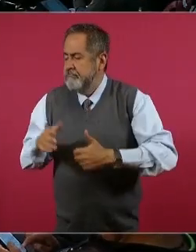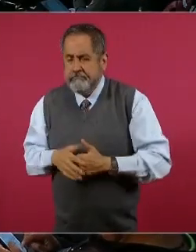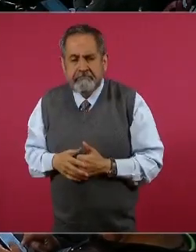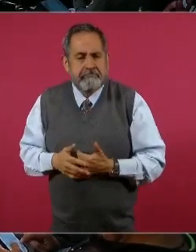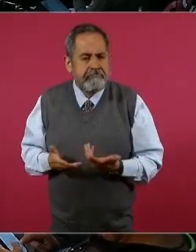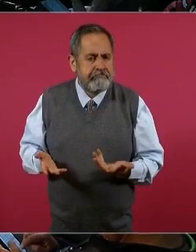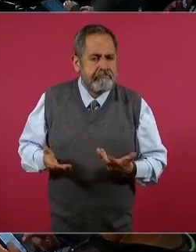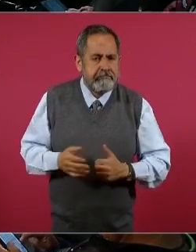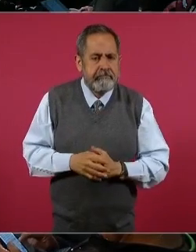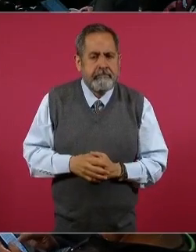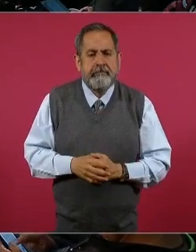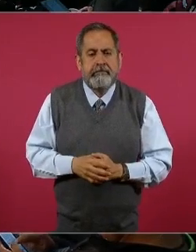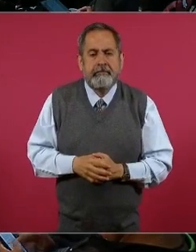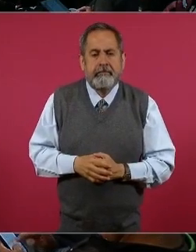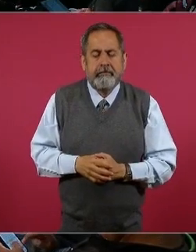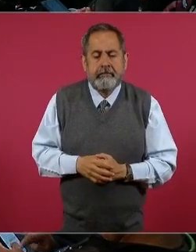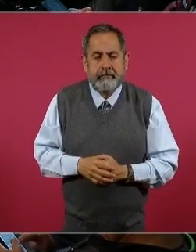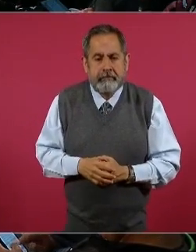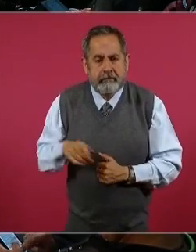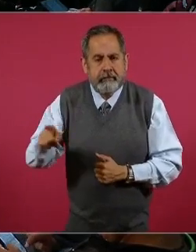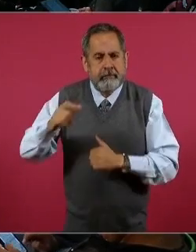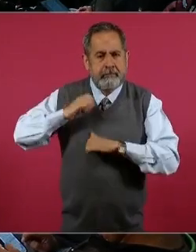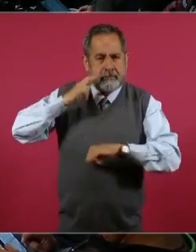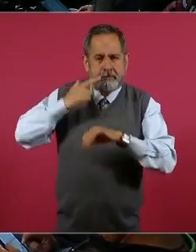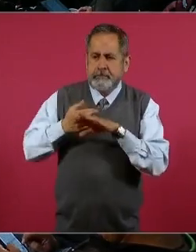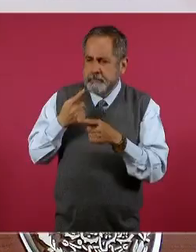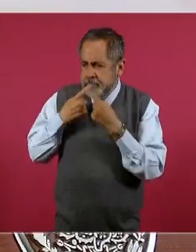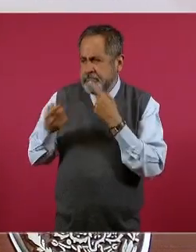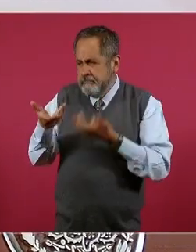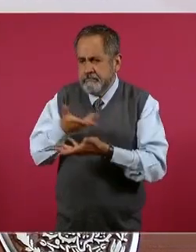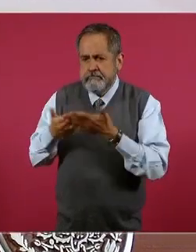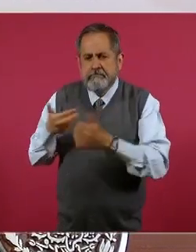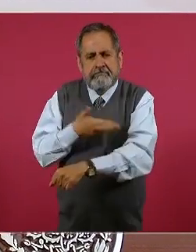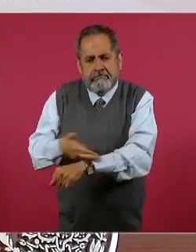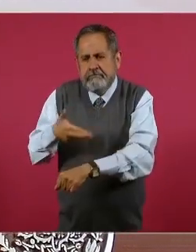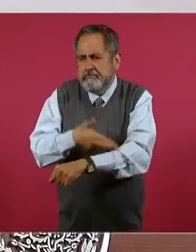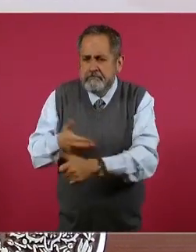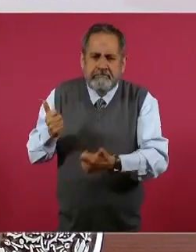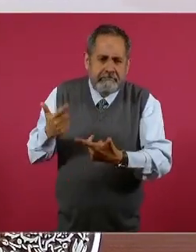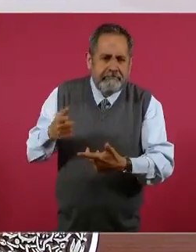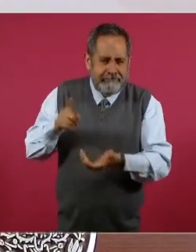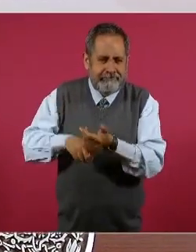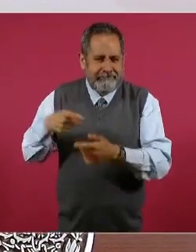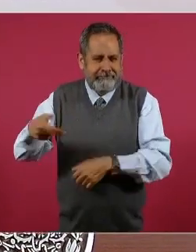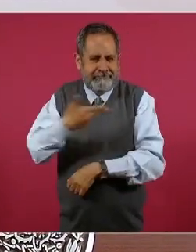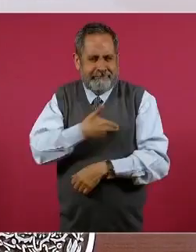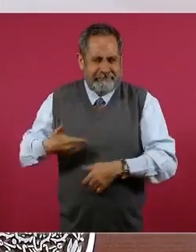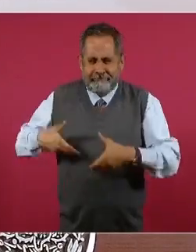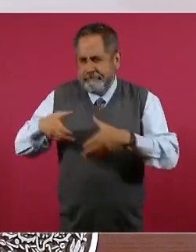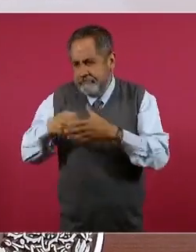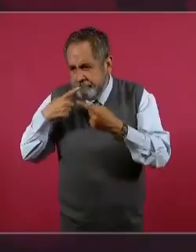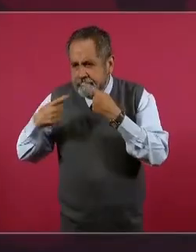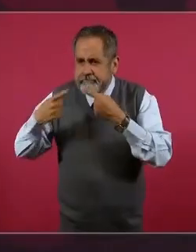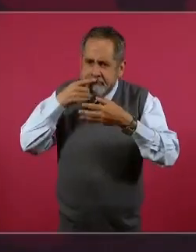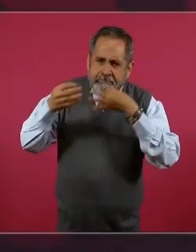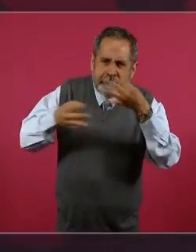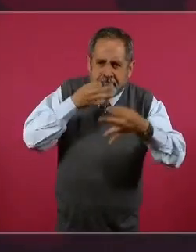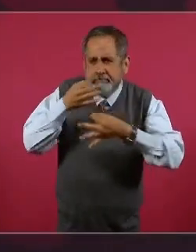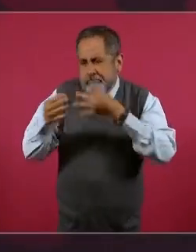y ahí está el comisariado o el presidente de bienes comunales